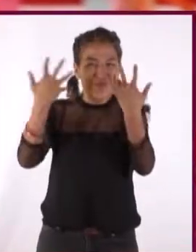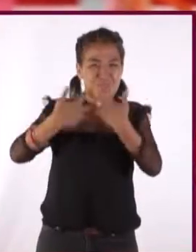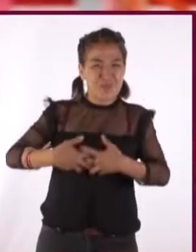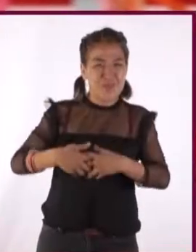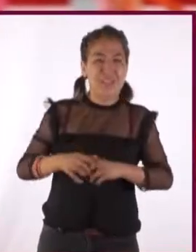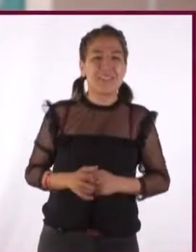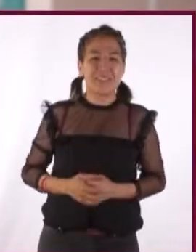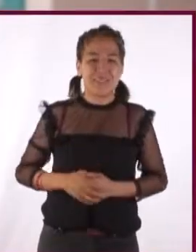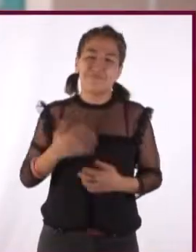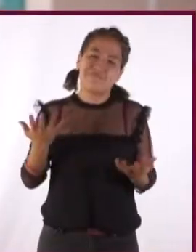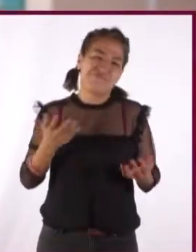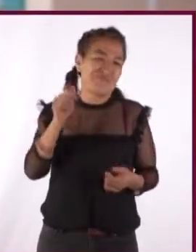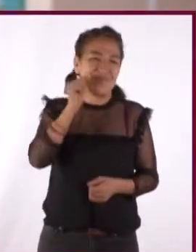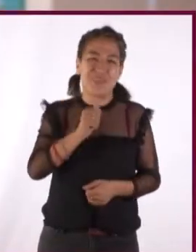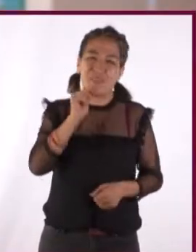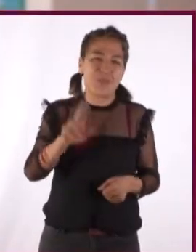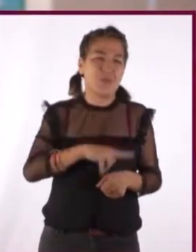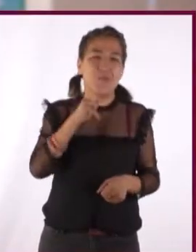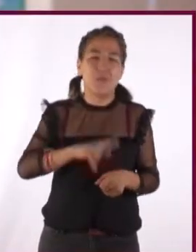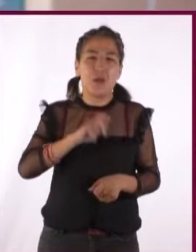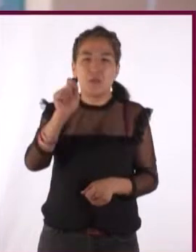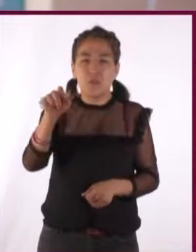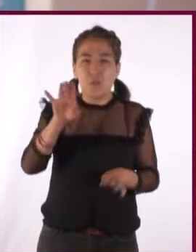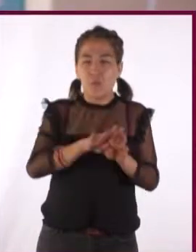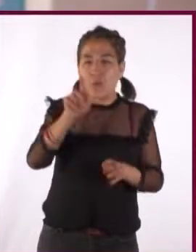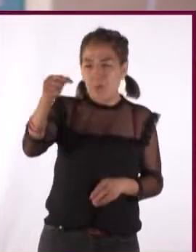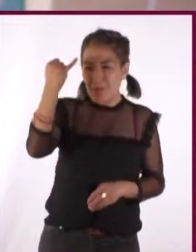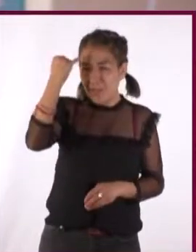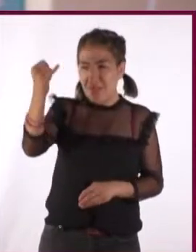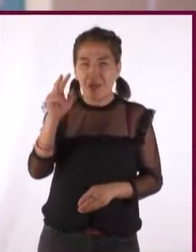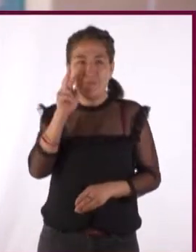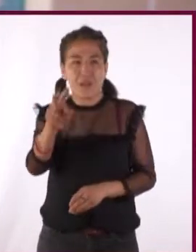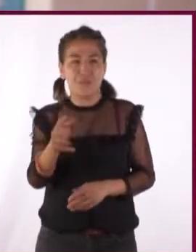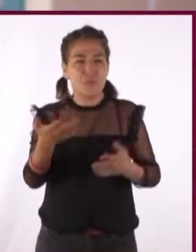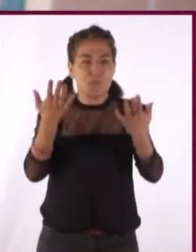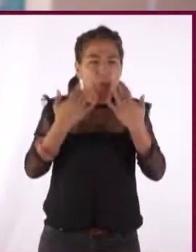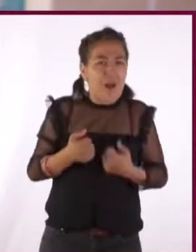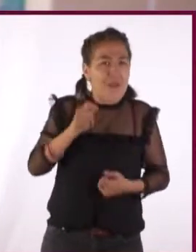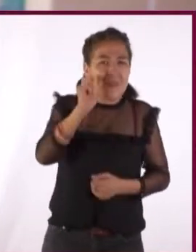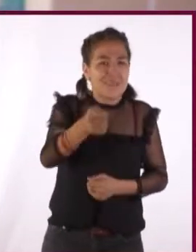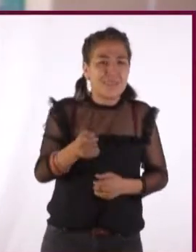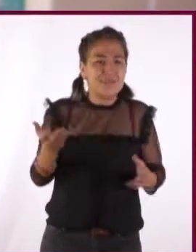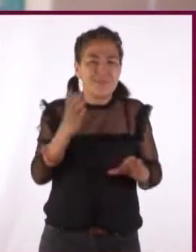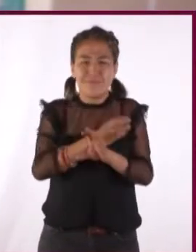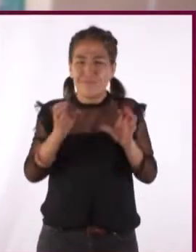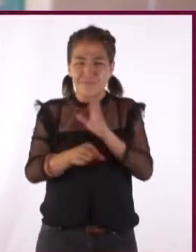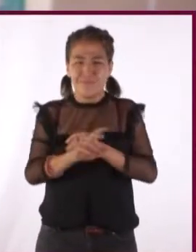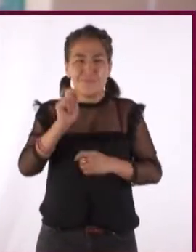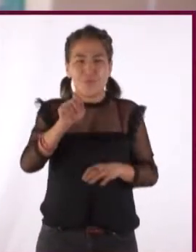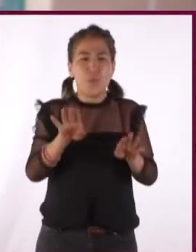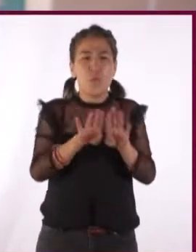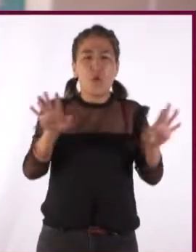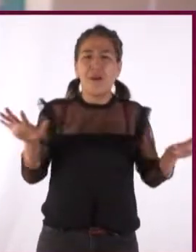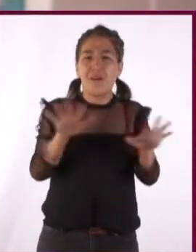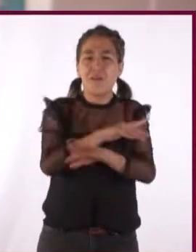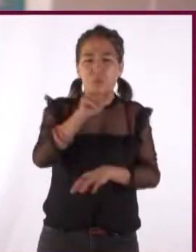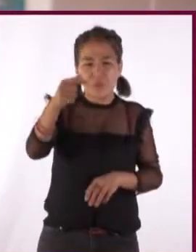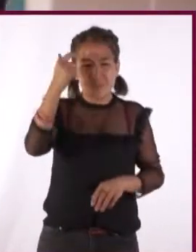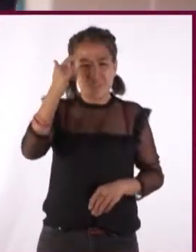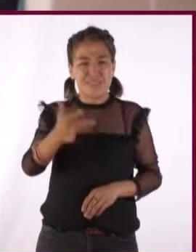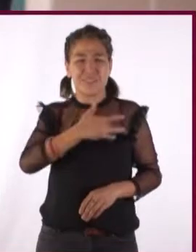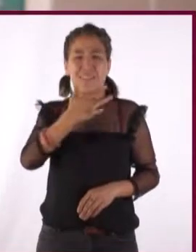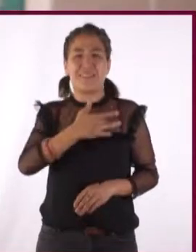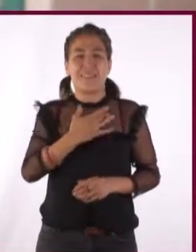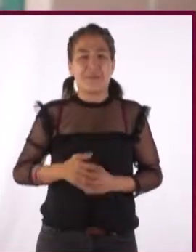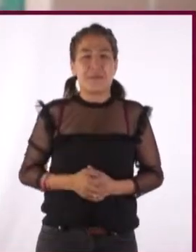son? Es muy normal que los ojos te muestren cosas que realmente no están ahí, cosas que no son y que manipulan por completo